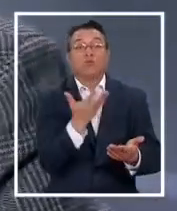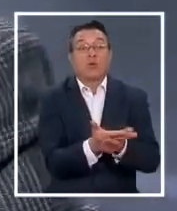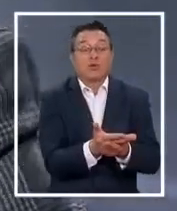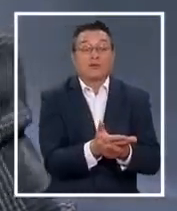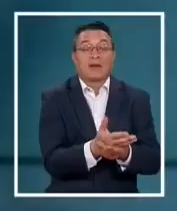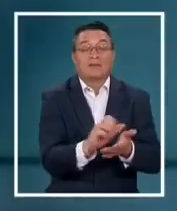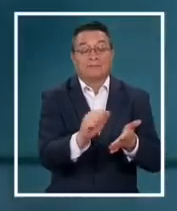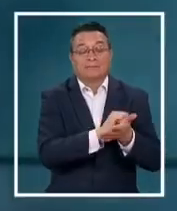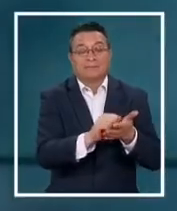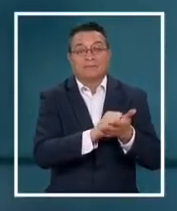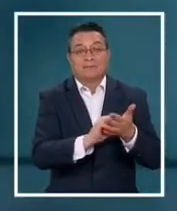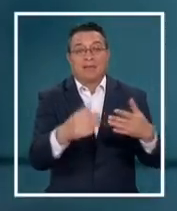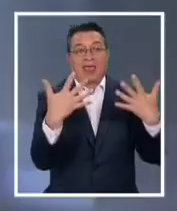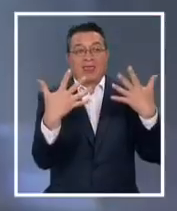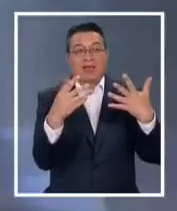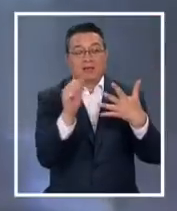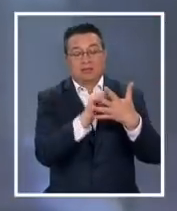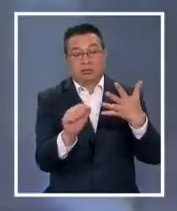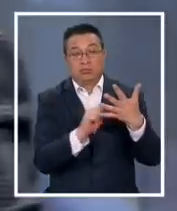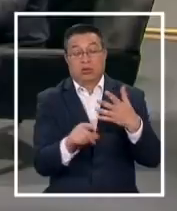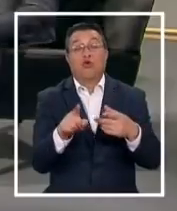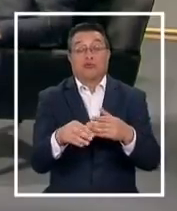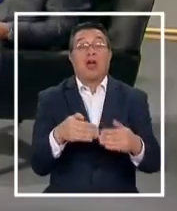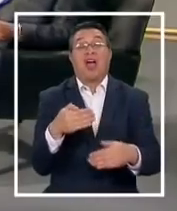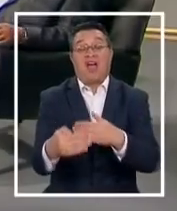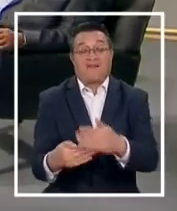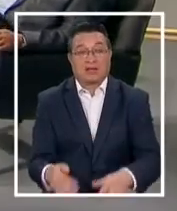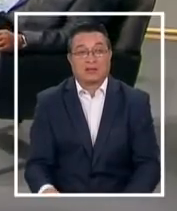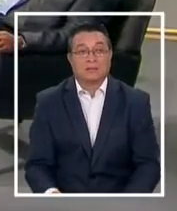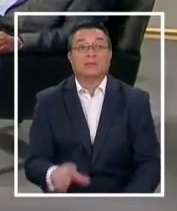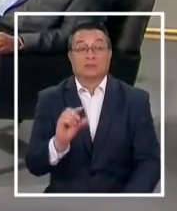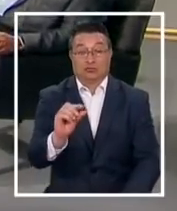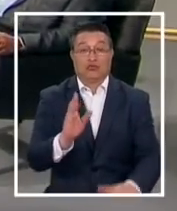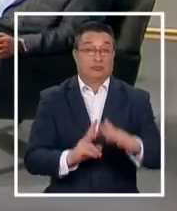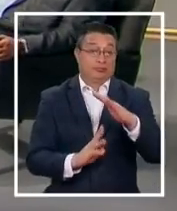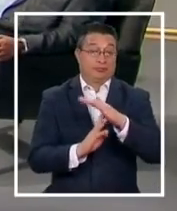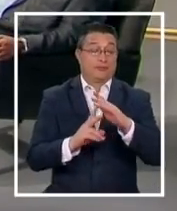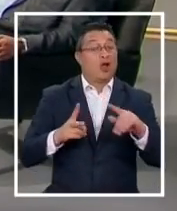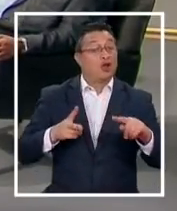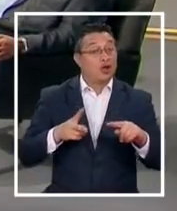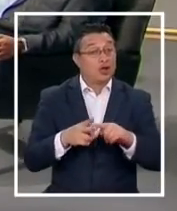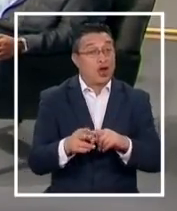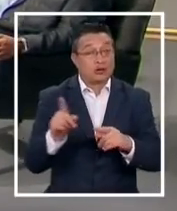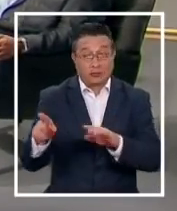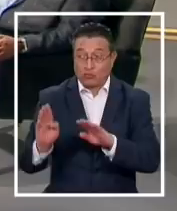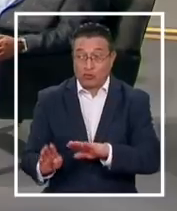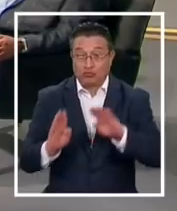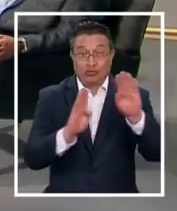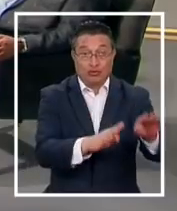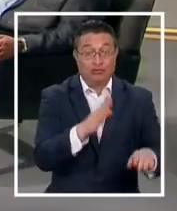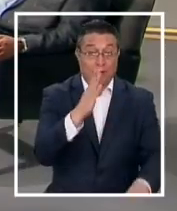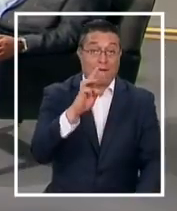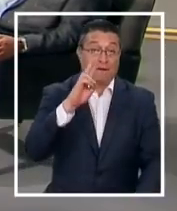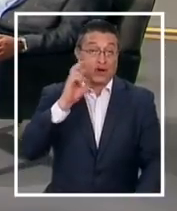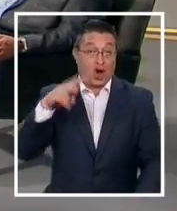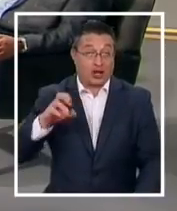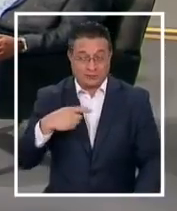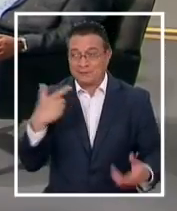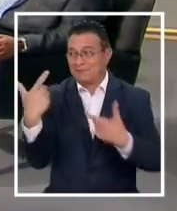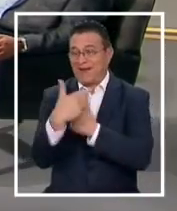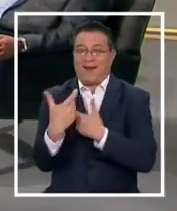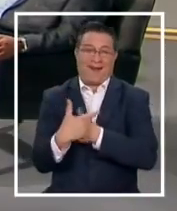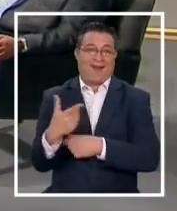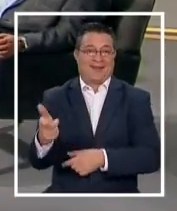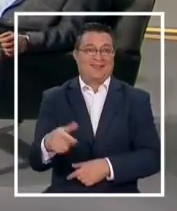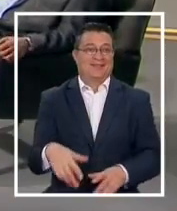eliminar 10 exenciones. Es una base. Vamos a ir un corte después del apoyo de Francisco Vidal a la candidatura. Vamos a una gracias,